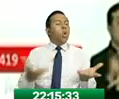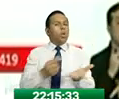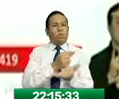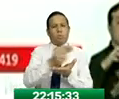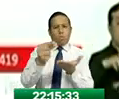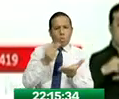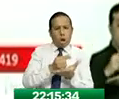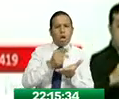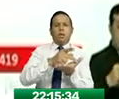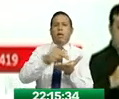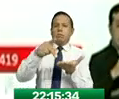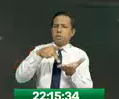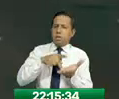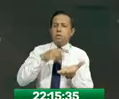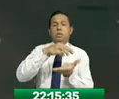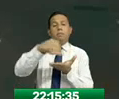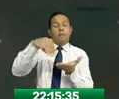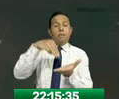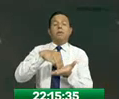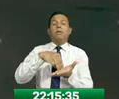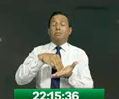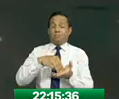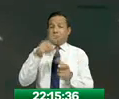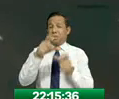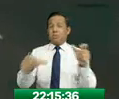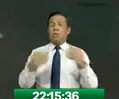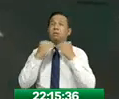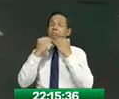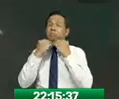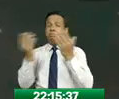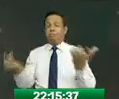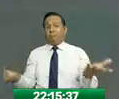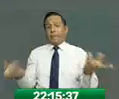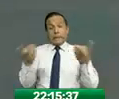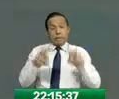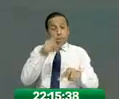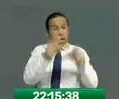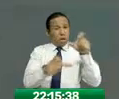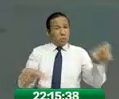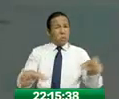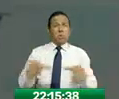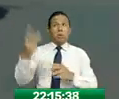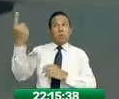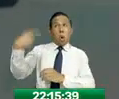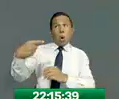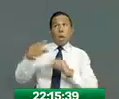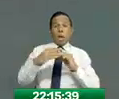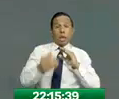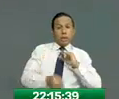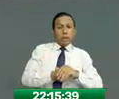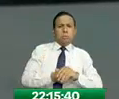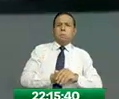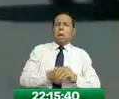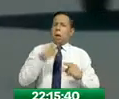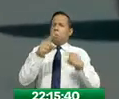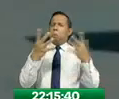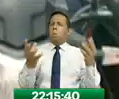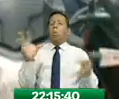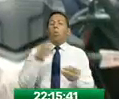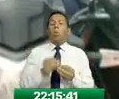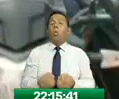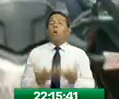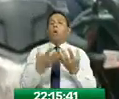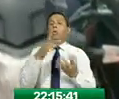Guayas, Pichincha y Manabí. En el mismo sentido, alertas por incumplimiento del toque de queda sobrepasan a este día las 88.000, siendo